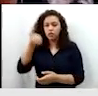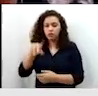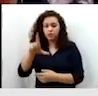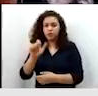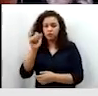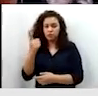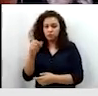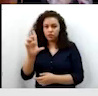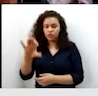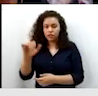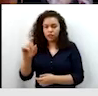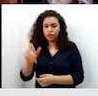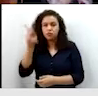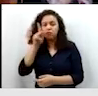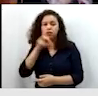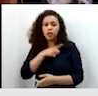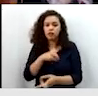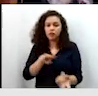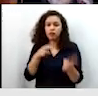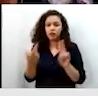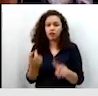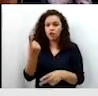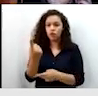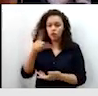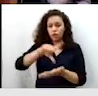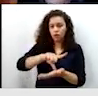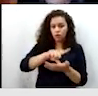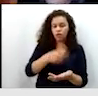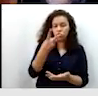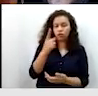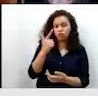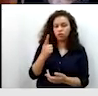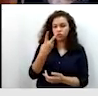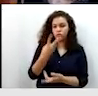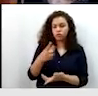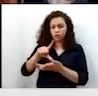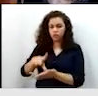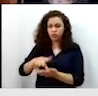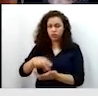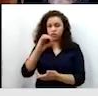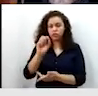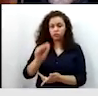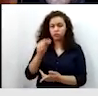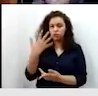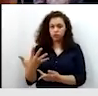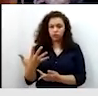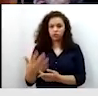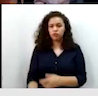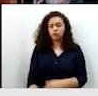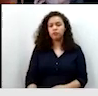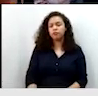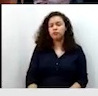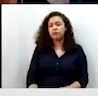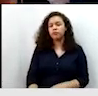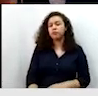decilitro. Según nuestras pruebas es al revés. Es 1 gota por cada 2 litros y nos da 0.5. Aquí hay